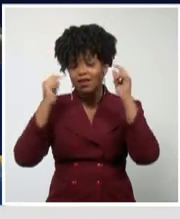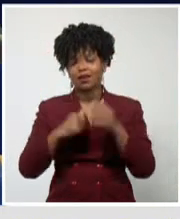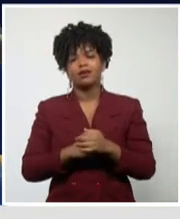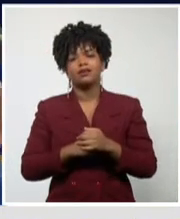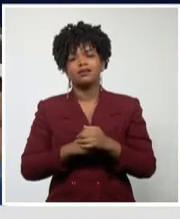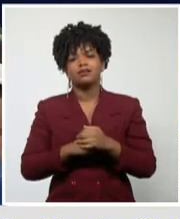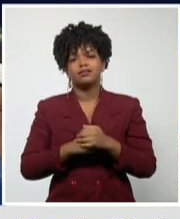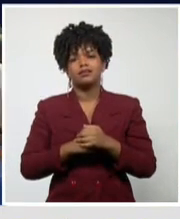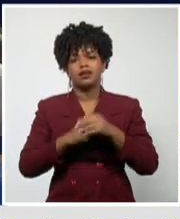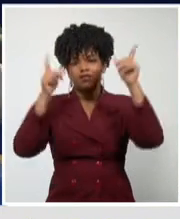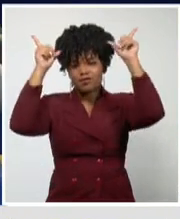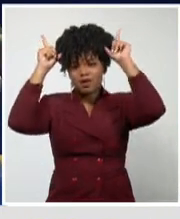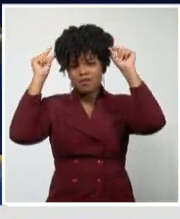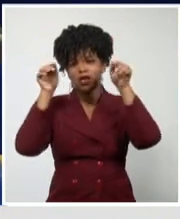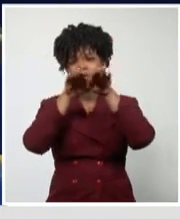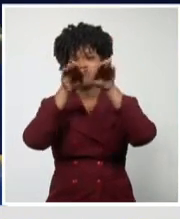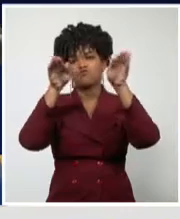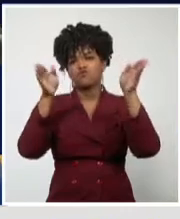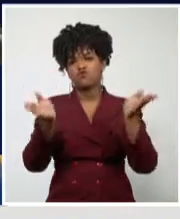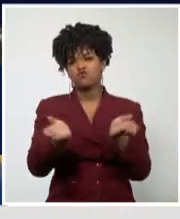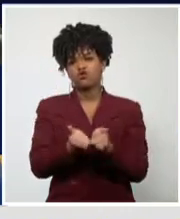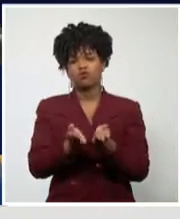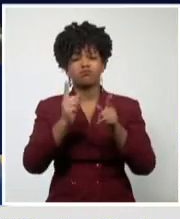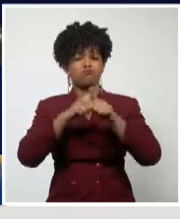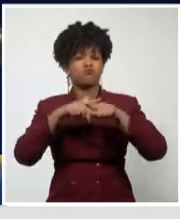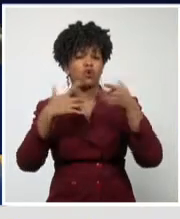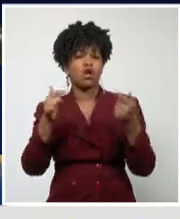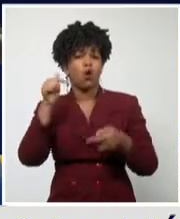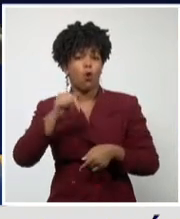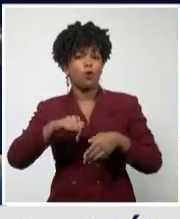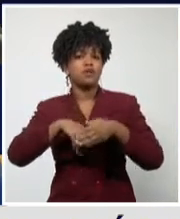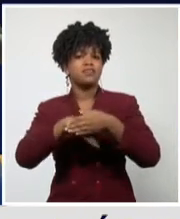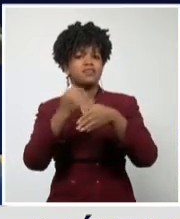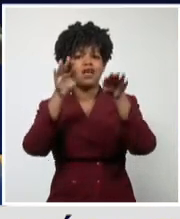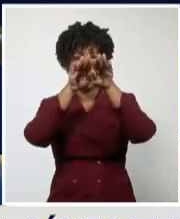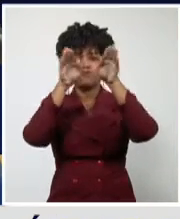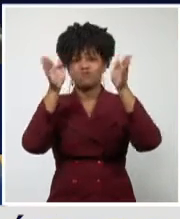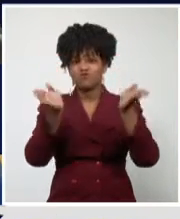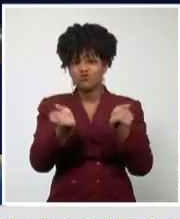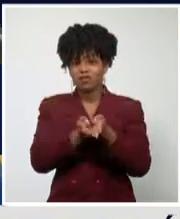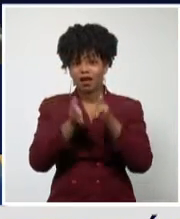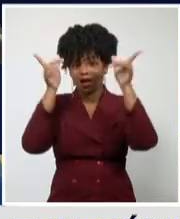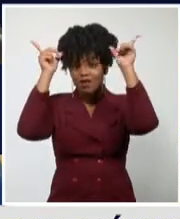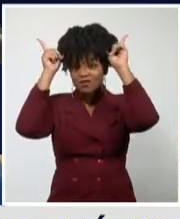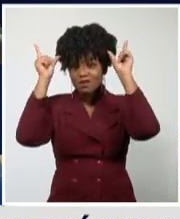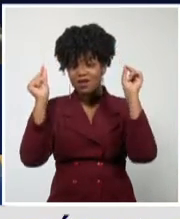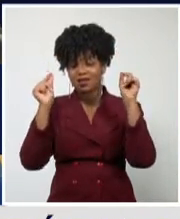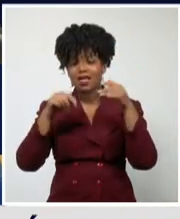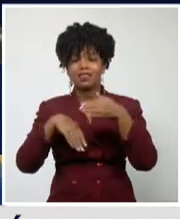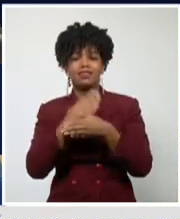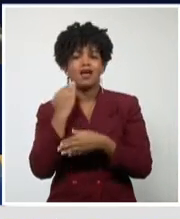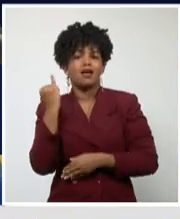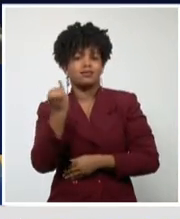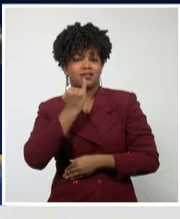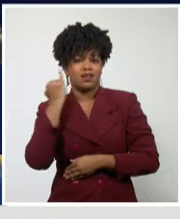del mundo, porque hoy se celebra el Día Mundial de la Enfermería, el Día Internacional de la